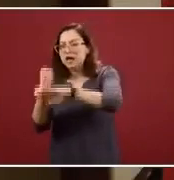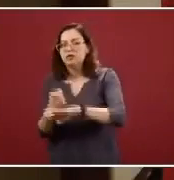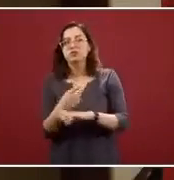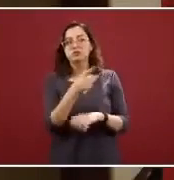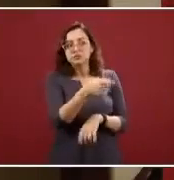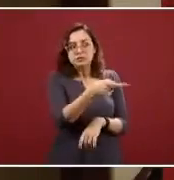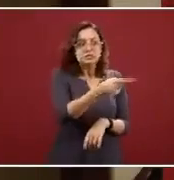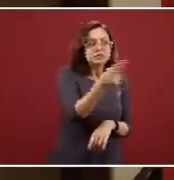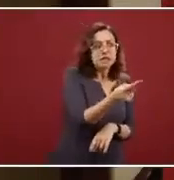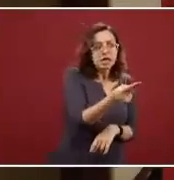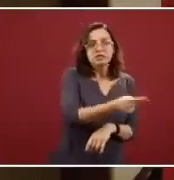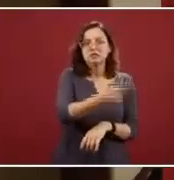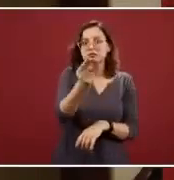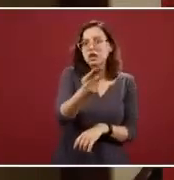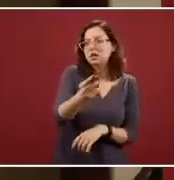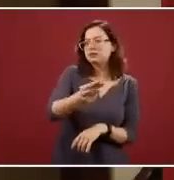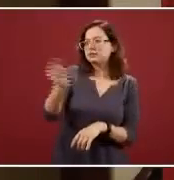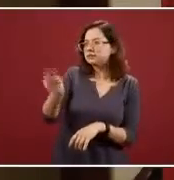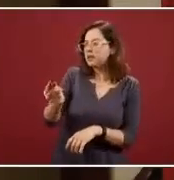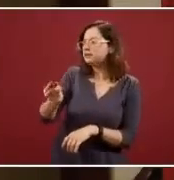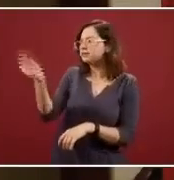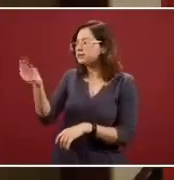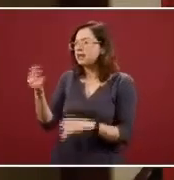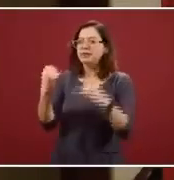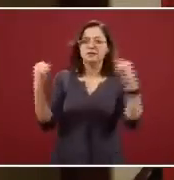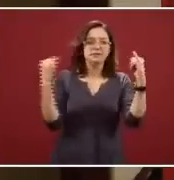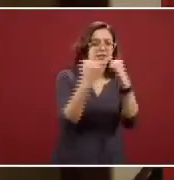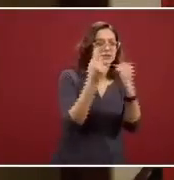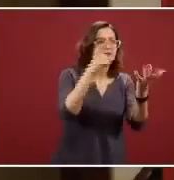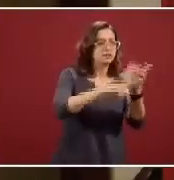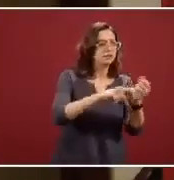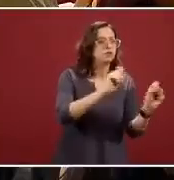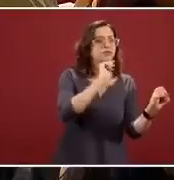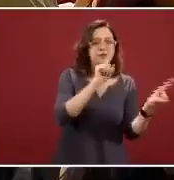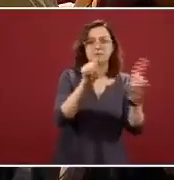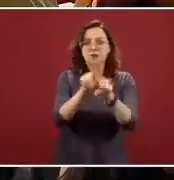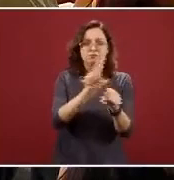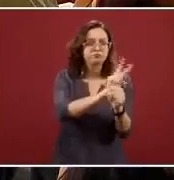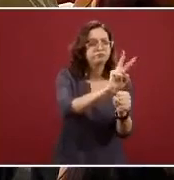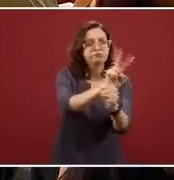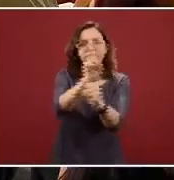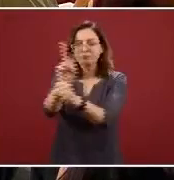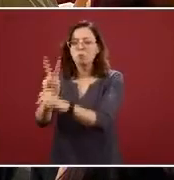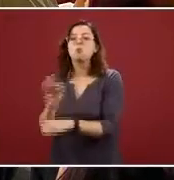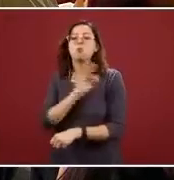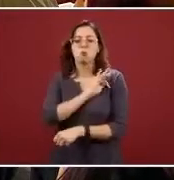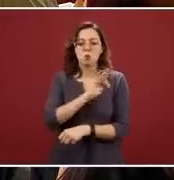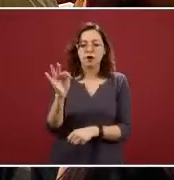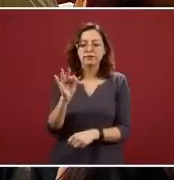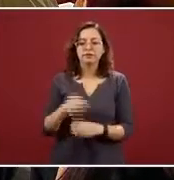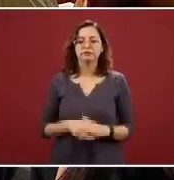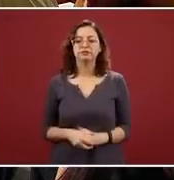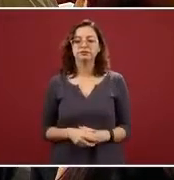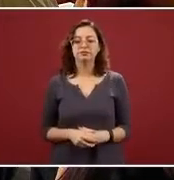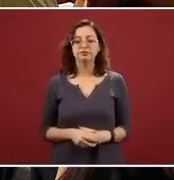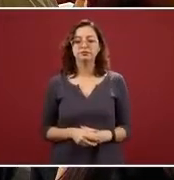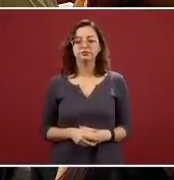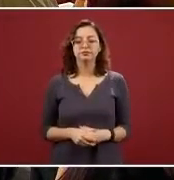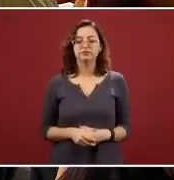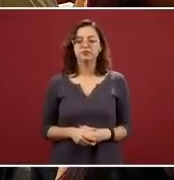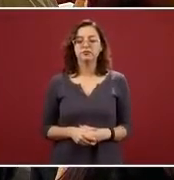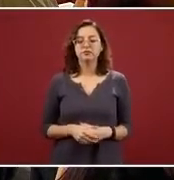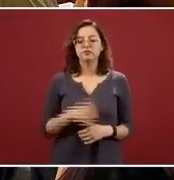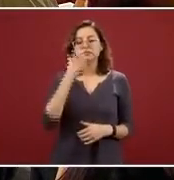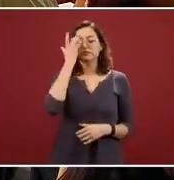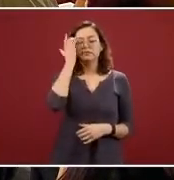existencias que van teniendo cada una de las instituciones y o entidades federativas. La siguiente, por favor. El siguiente